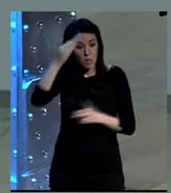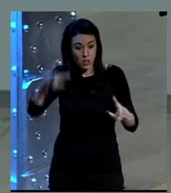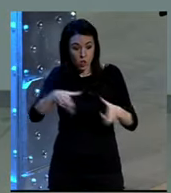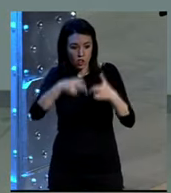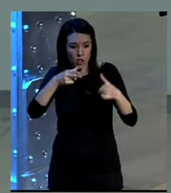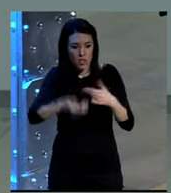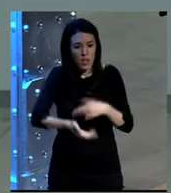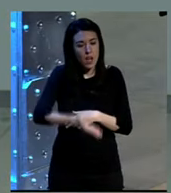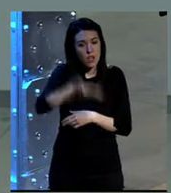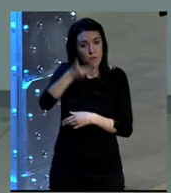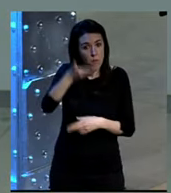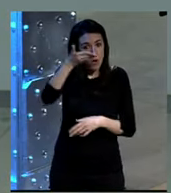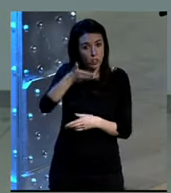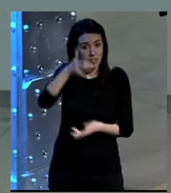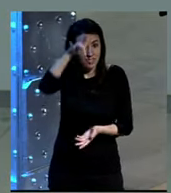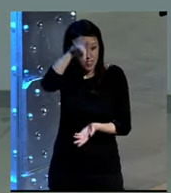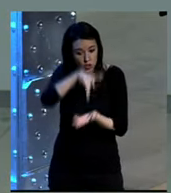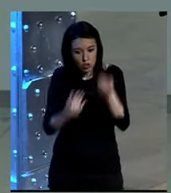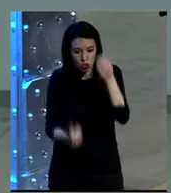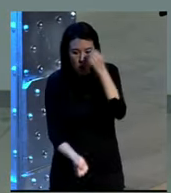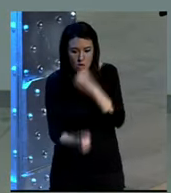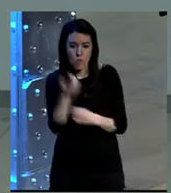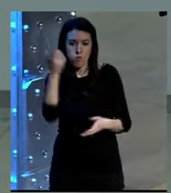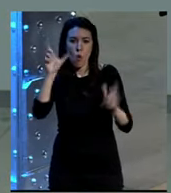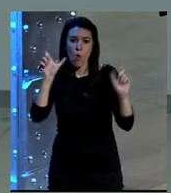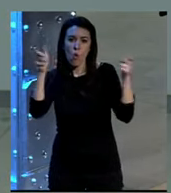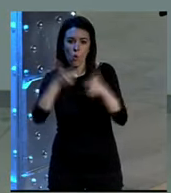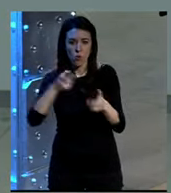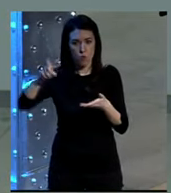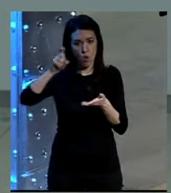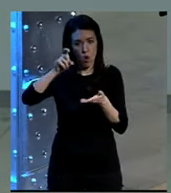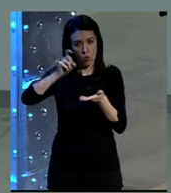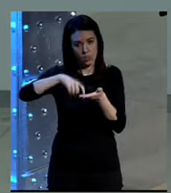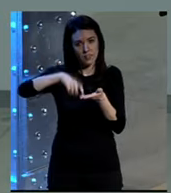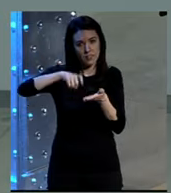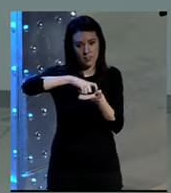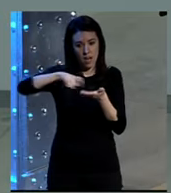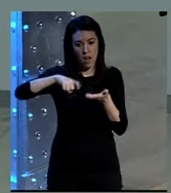sociedad, en la etapa en la que el cuerpo de Telégrafos era algo importante. Y eso